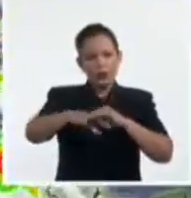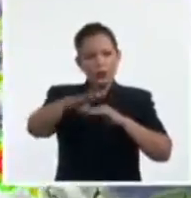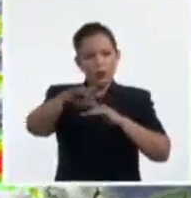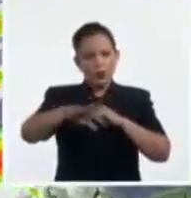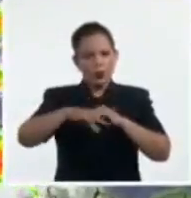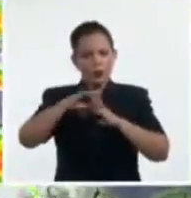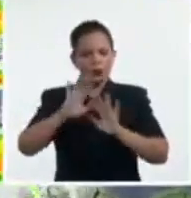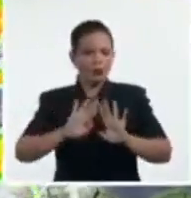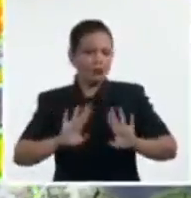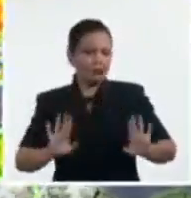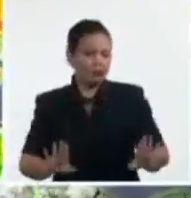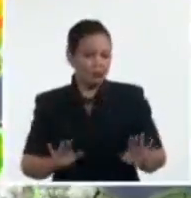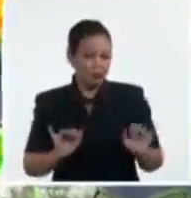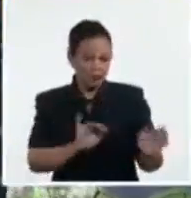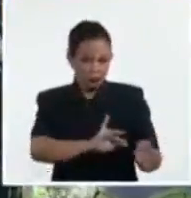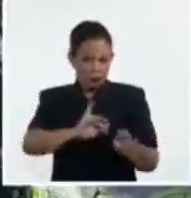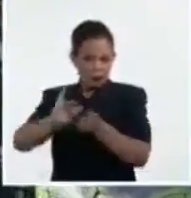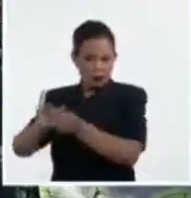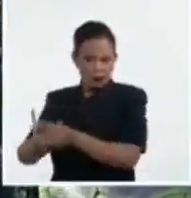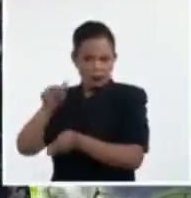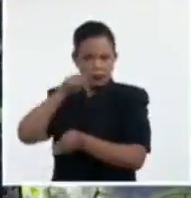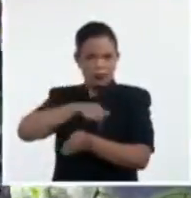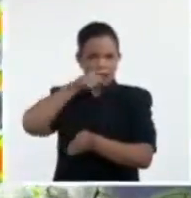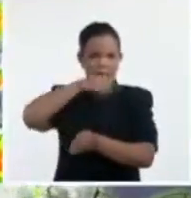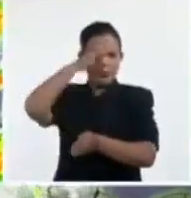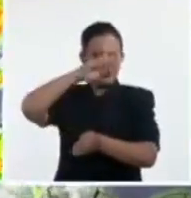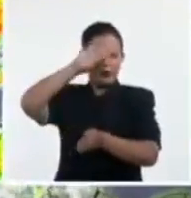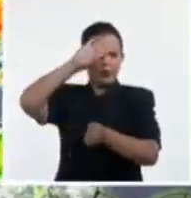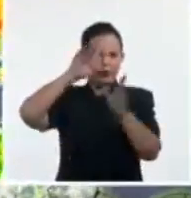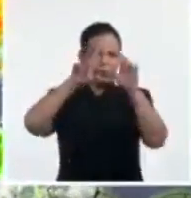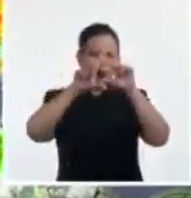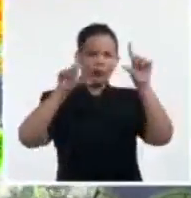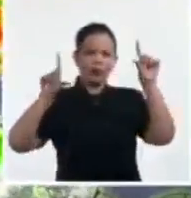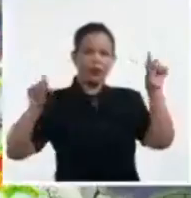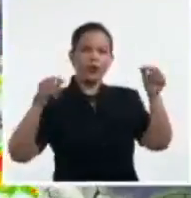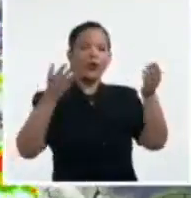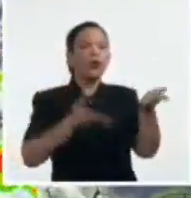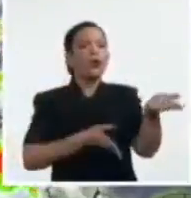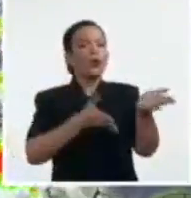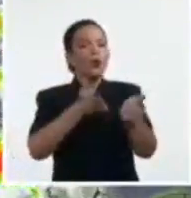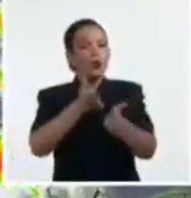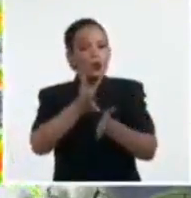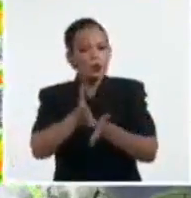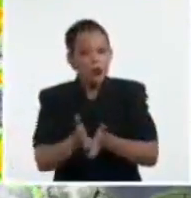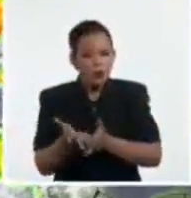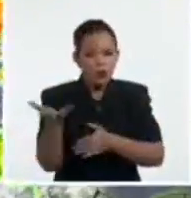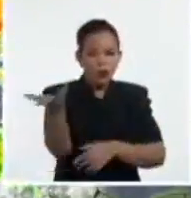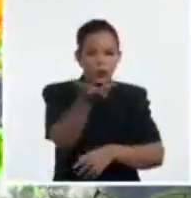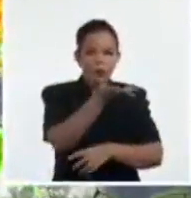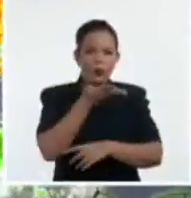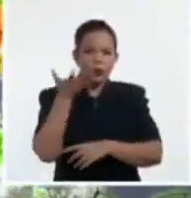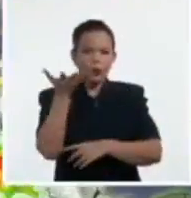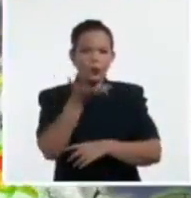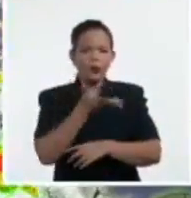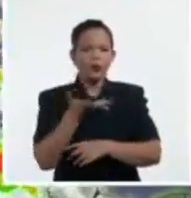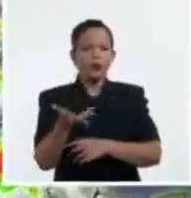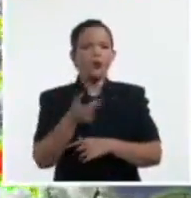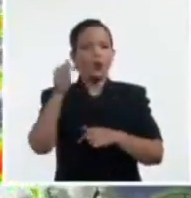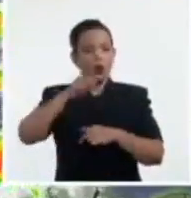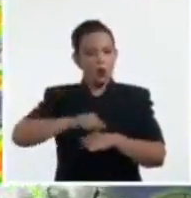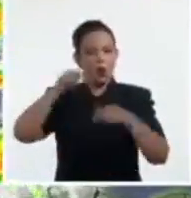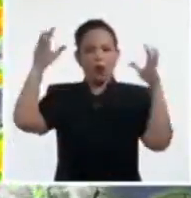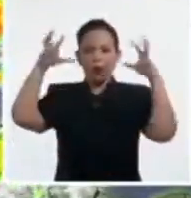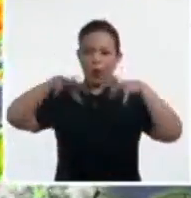Cuba se mantienen las bandas externas asociadas a la amplia circulación de este sistema que durante el día de hoy ha estado generando lluvias de